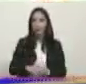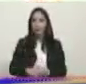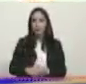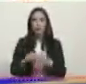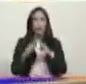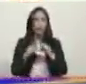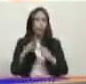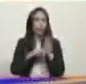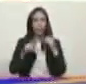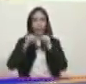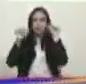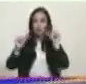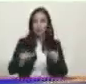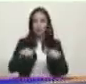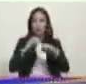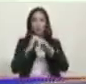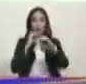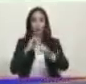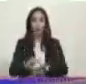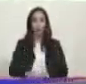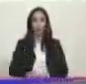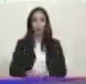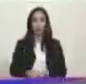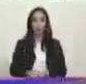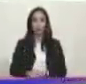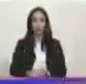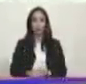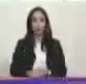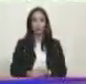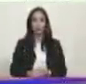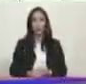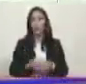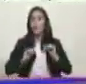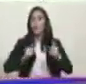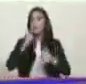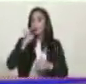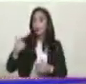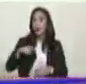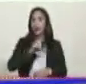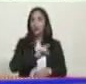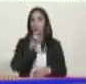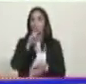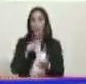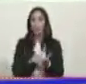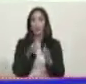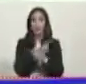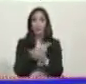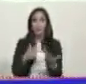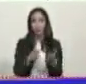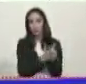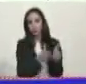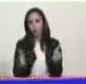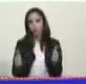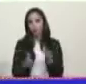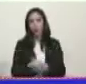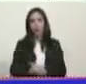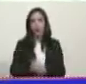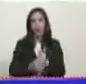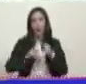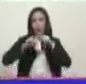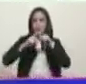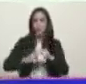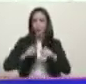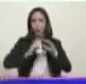la recuperación del sistema de transporte Yutón. Iniciamos en enero del 2018 diciembre del 2017 teníamos